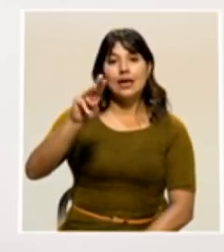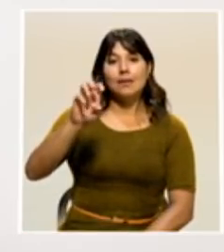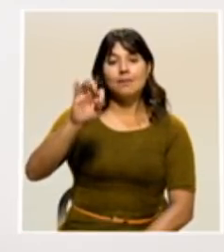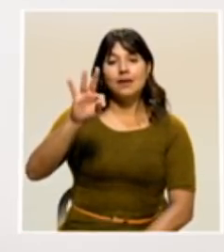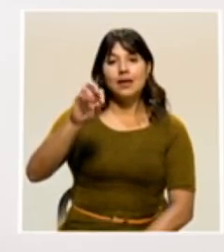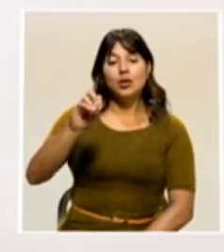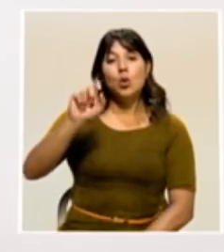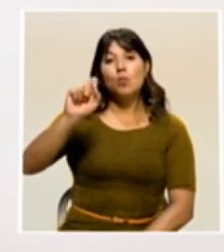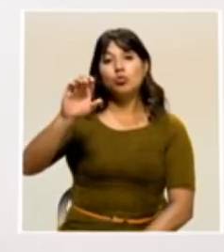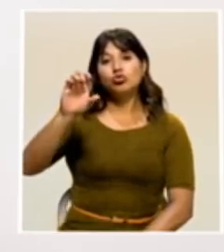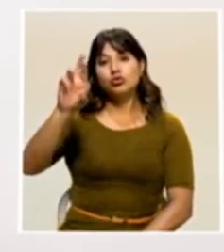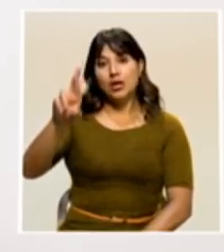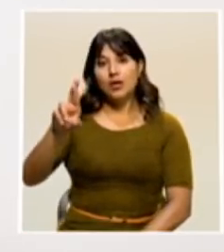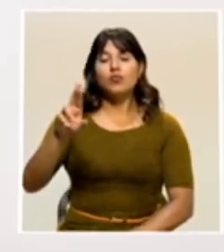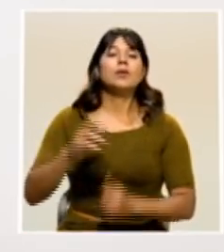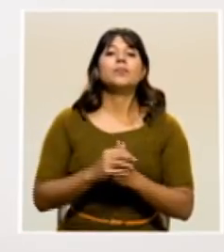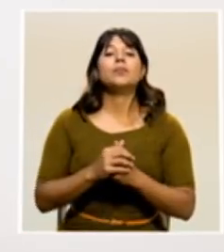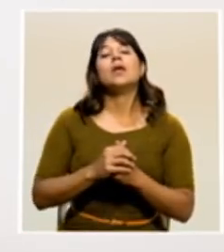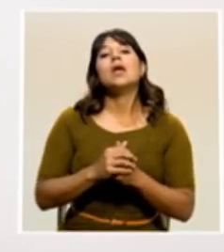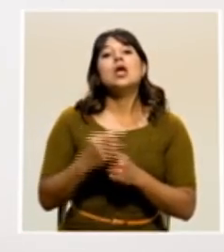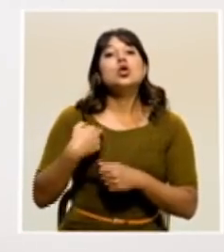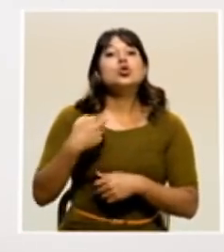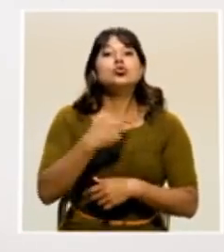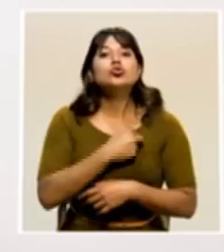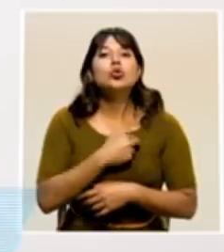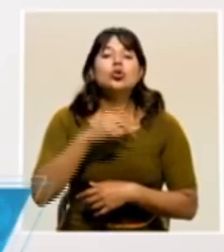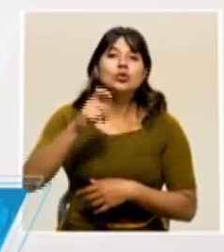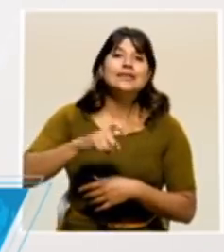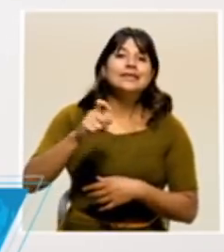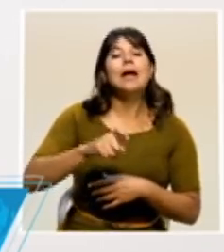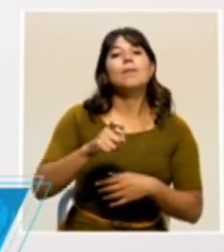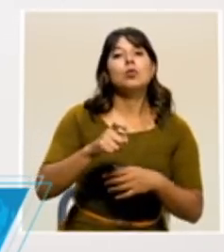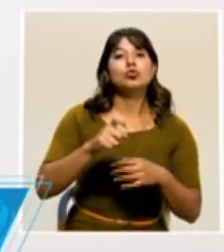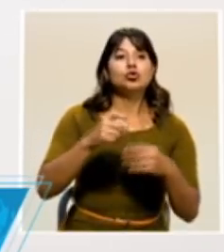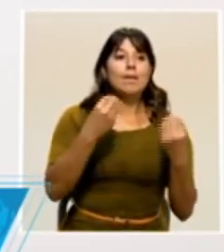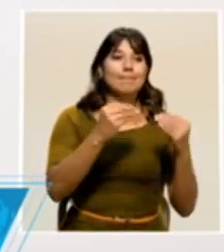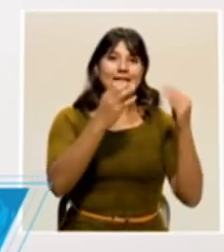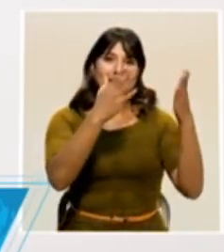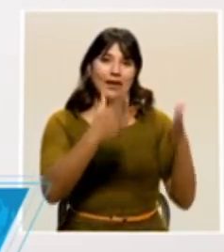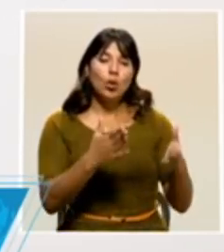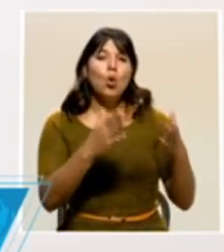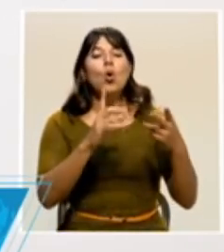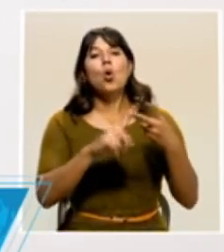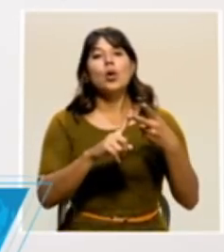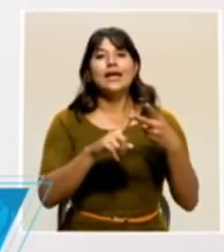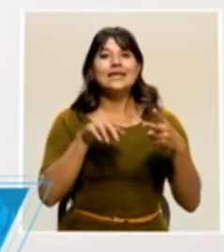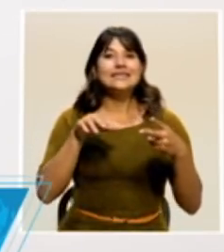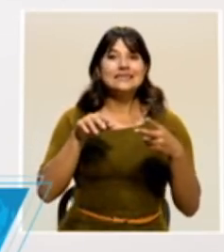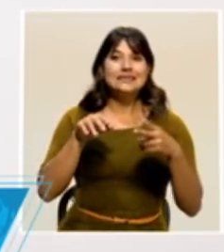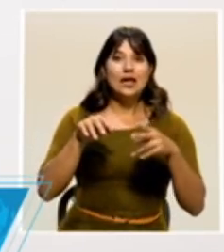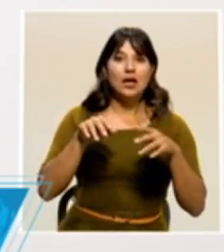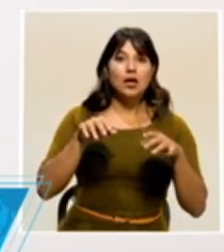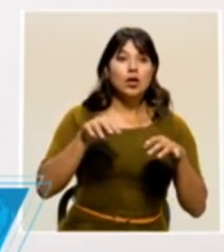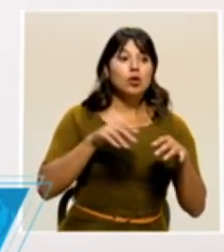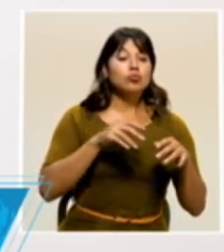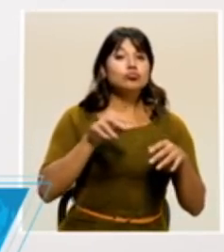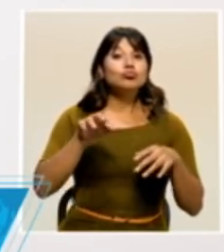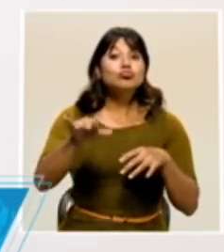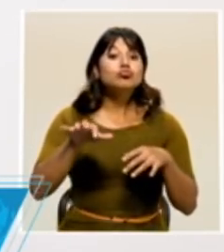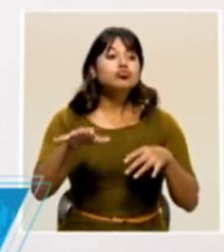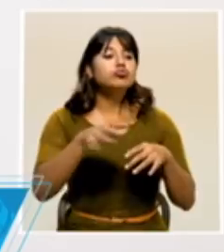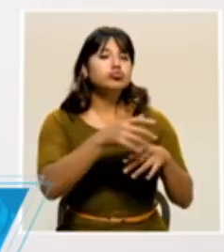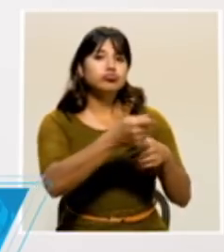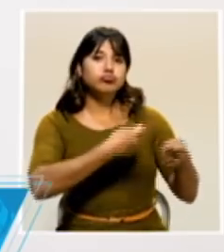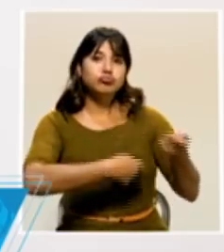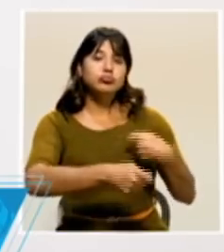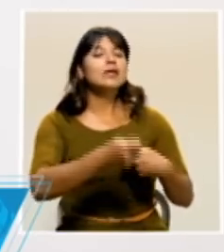reclutamiento.cr@alice.com. Estamos reclutando dependientes, cajeros y bodegueros para nuestros 41 puntos de venta, nuestro centro de distribución